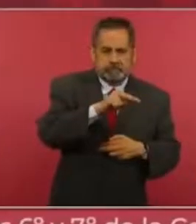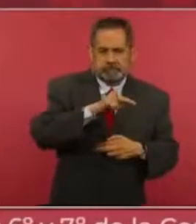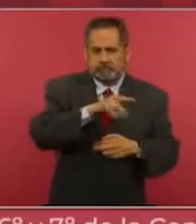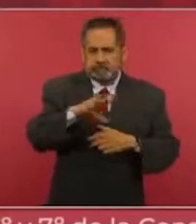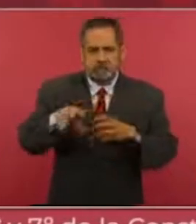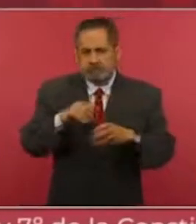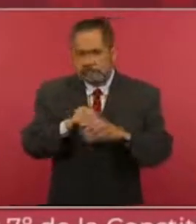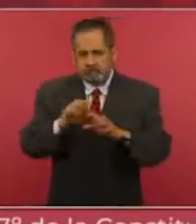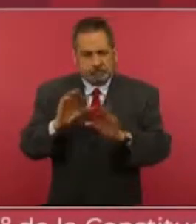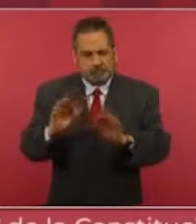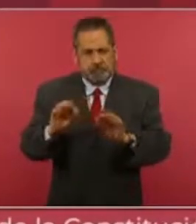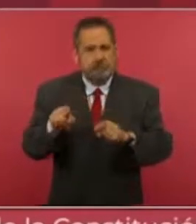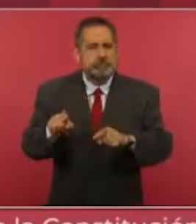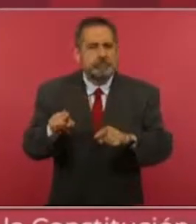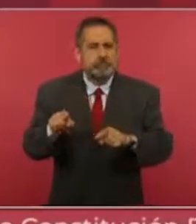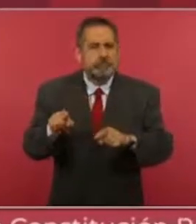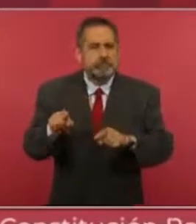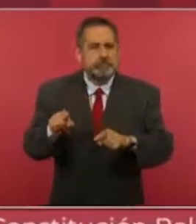Ya está